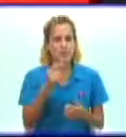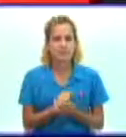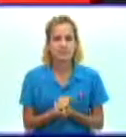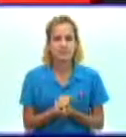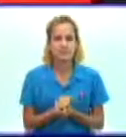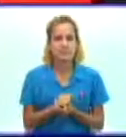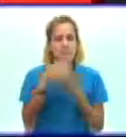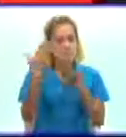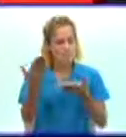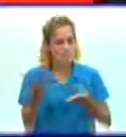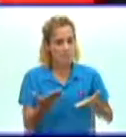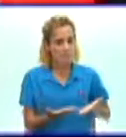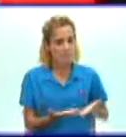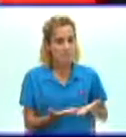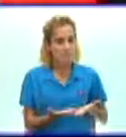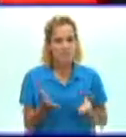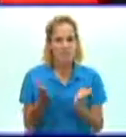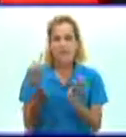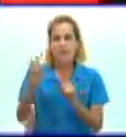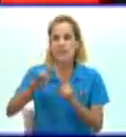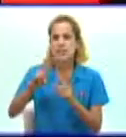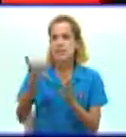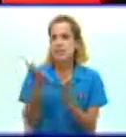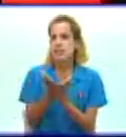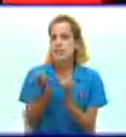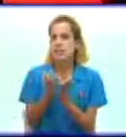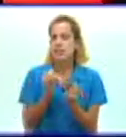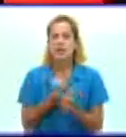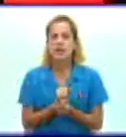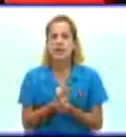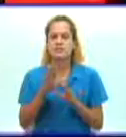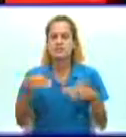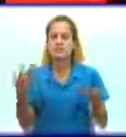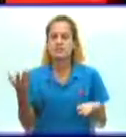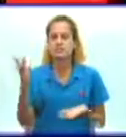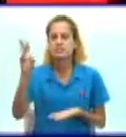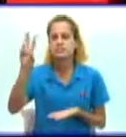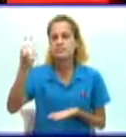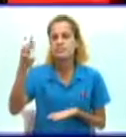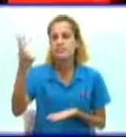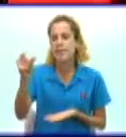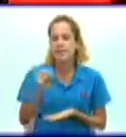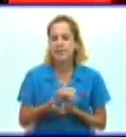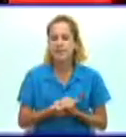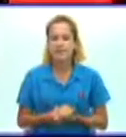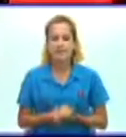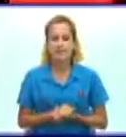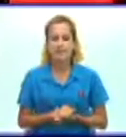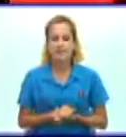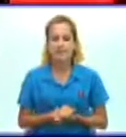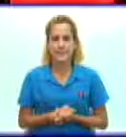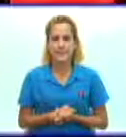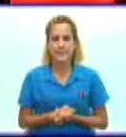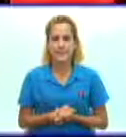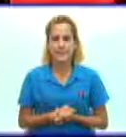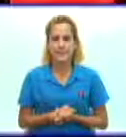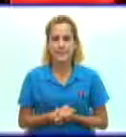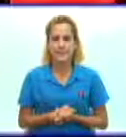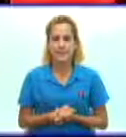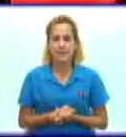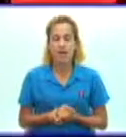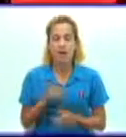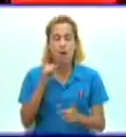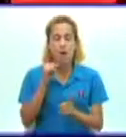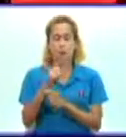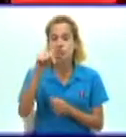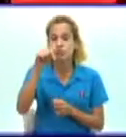semana a esta emisión docente televisiva dedicada al estudio de la asignatura matemática. Y en el encuentro